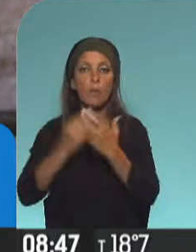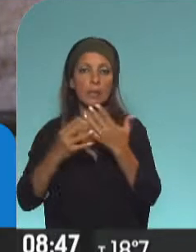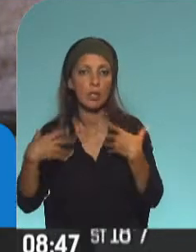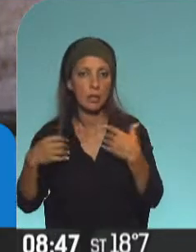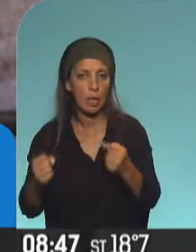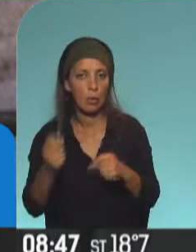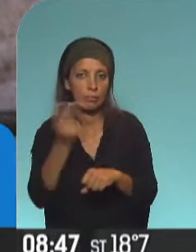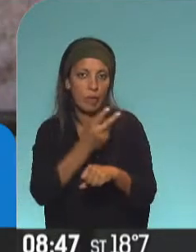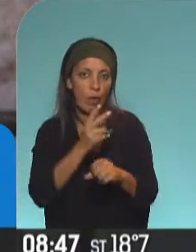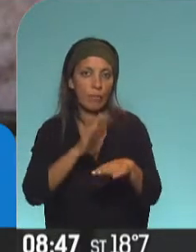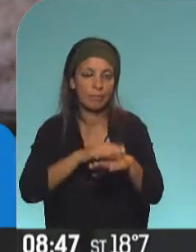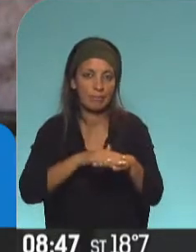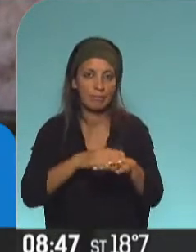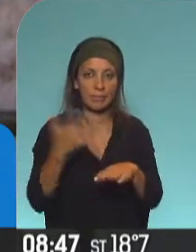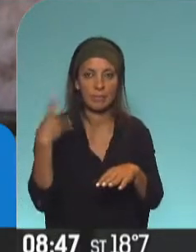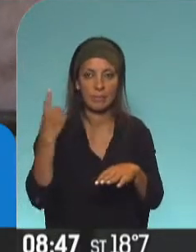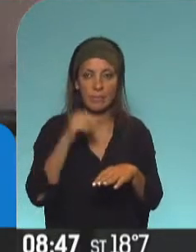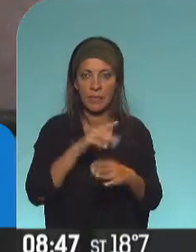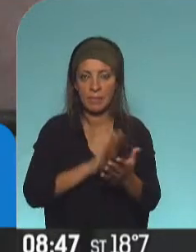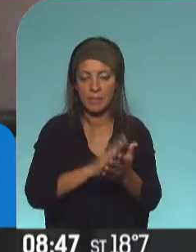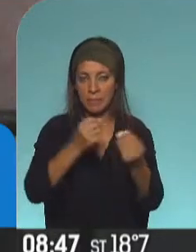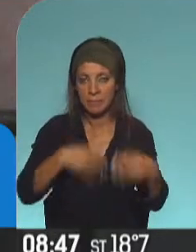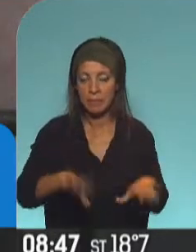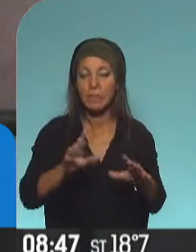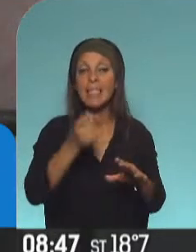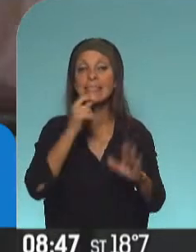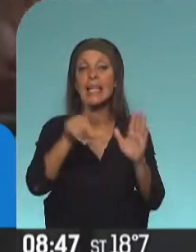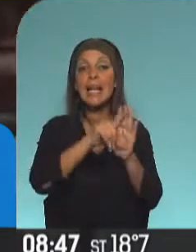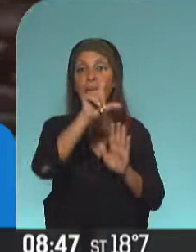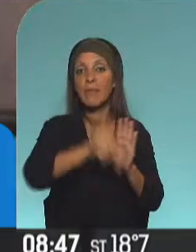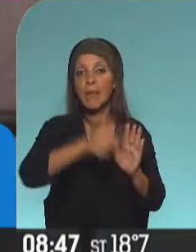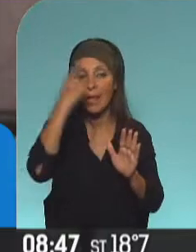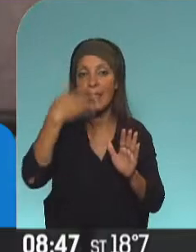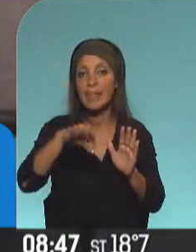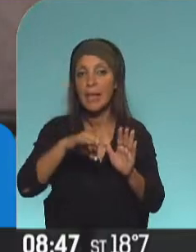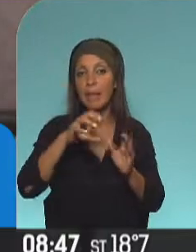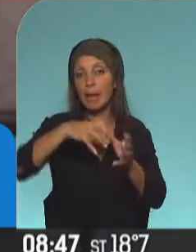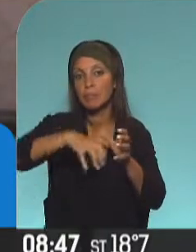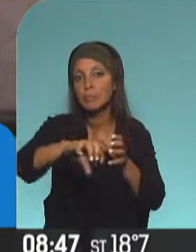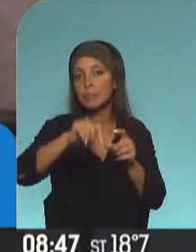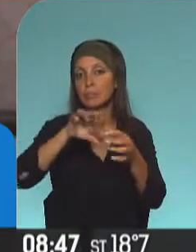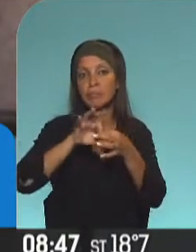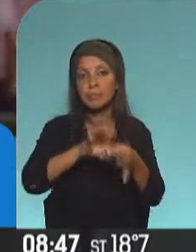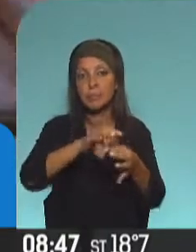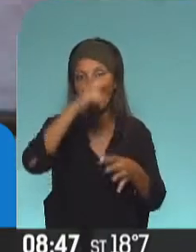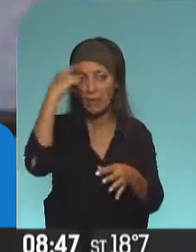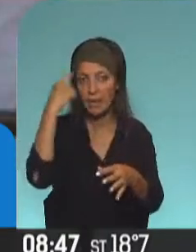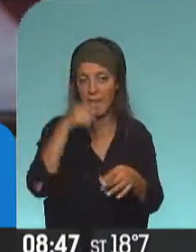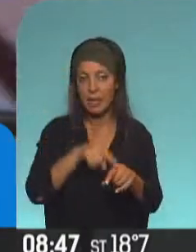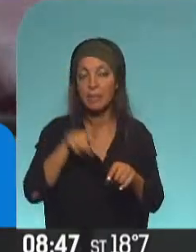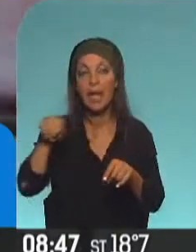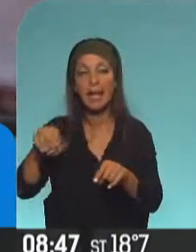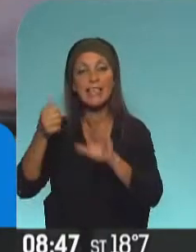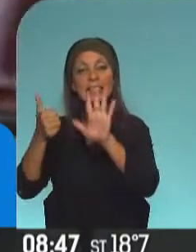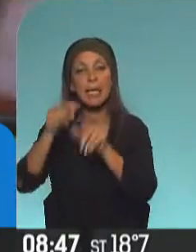de aplicación de esta ley. Y para eso, si es una ley federal, se tiene que hacer en el fuero que sea federal. Acá tenemos 6 personas que